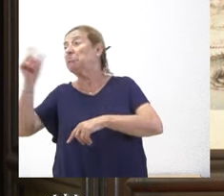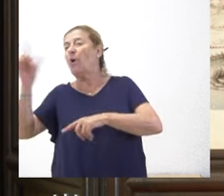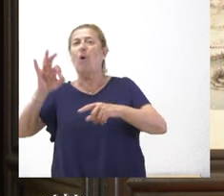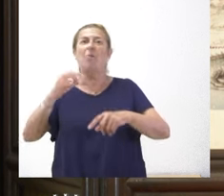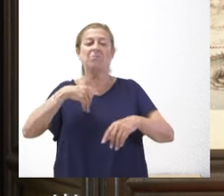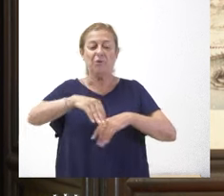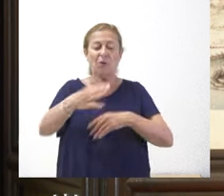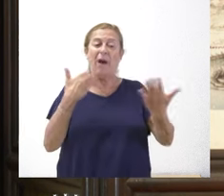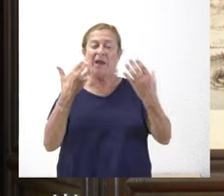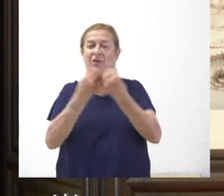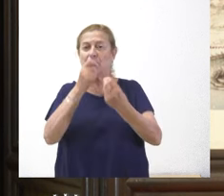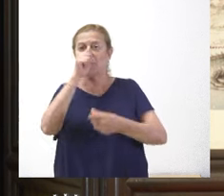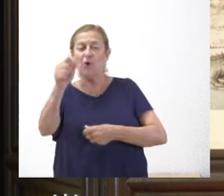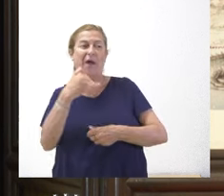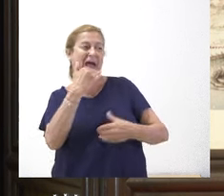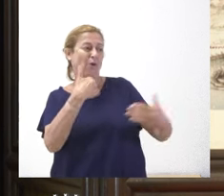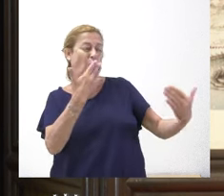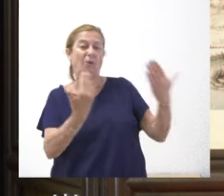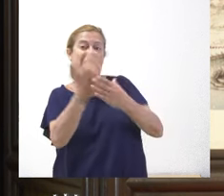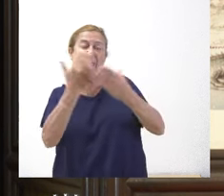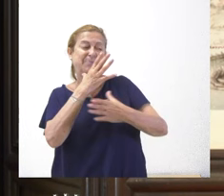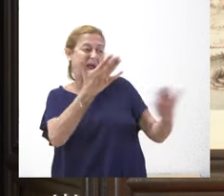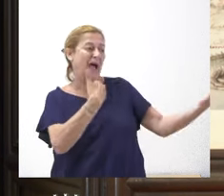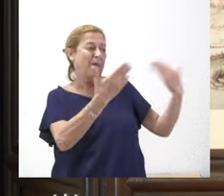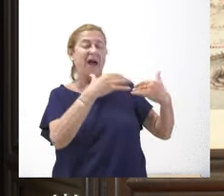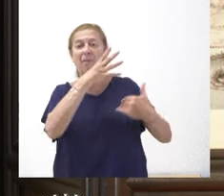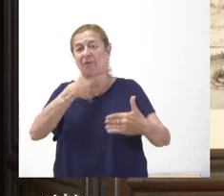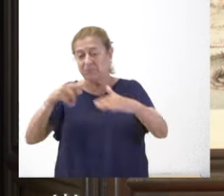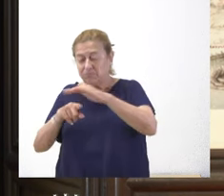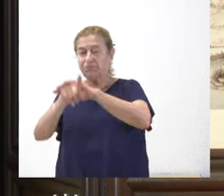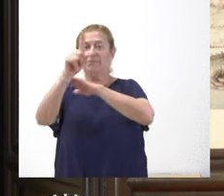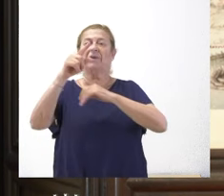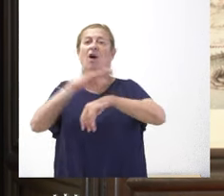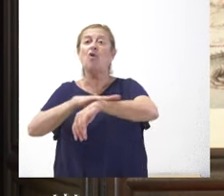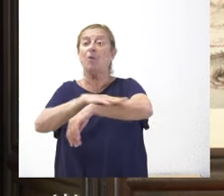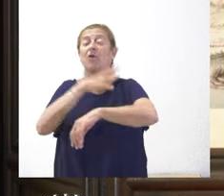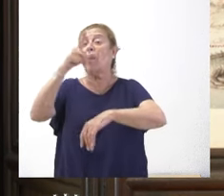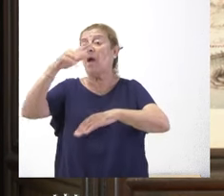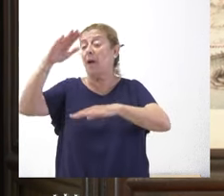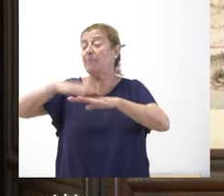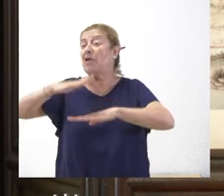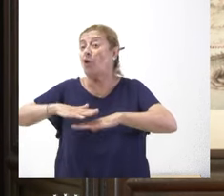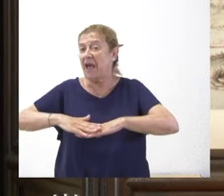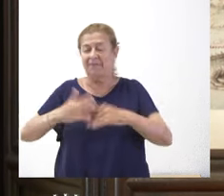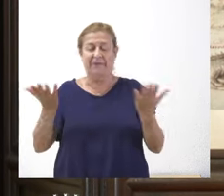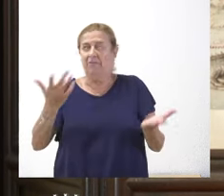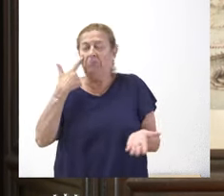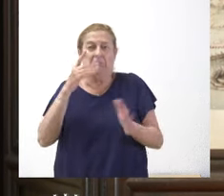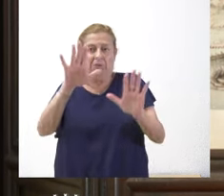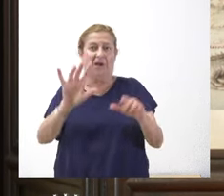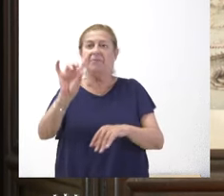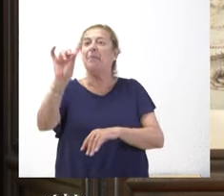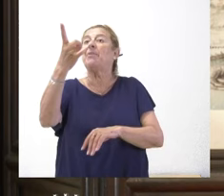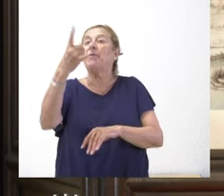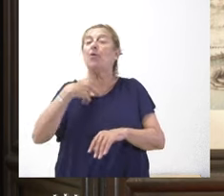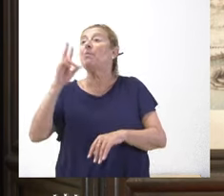los próximos días Pues para entablar conversaciones y poder sacar adelante ese gobierno en minoría que propa pues mire la primera bancada la que